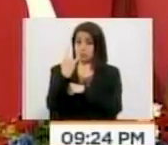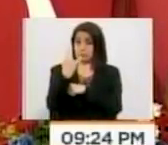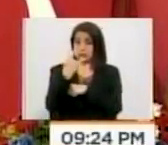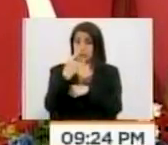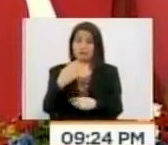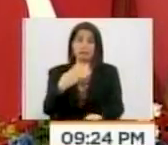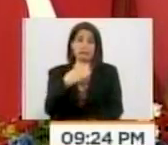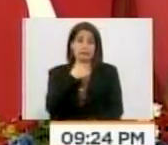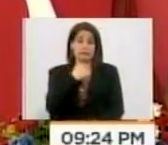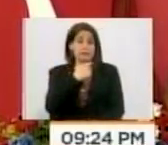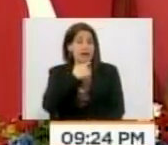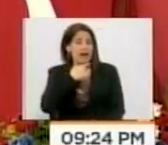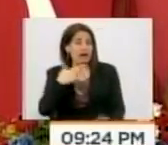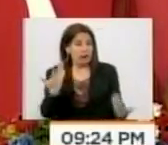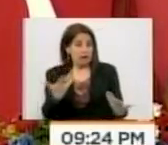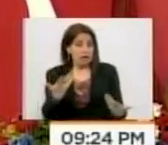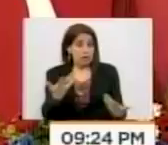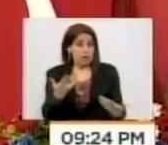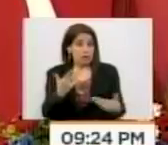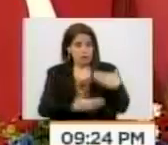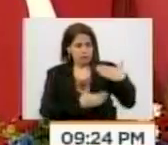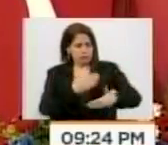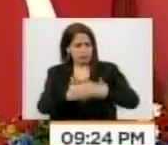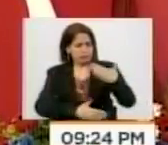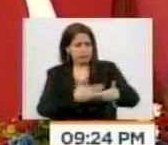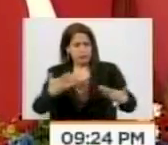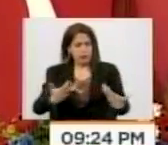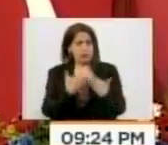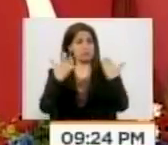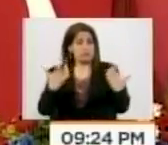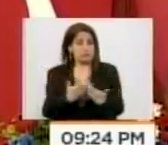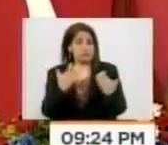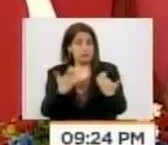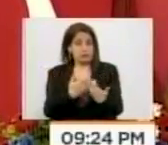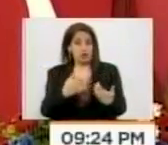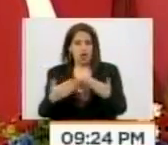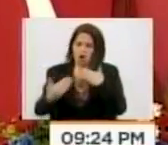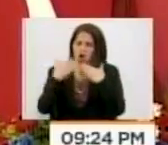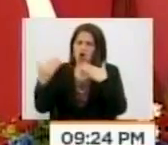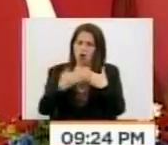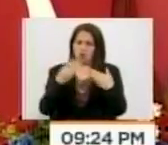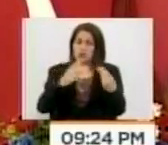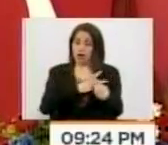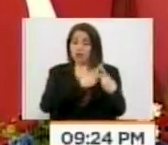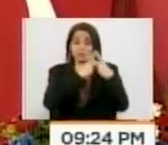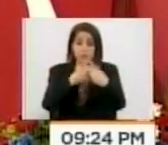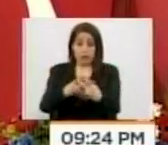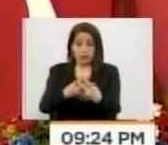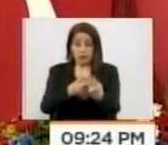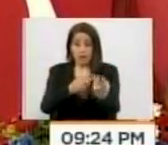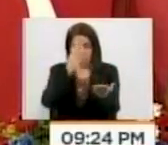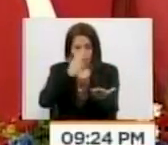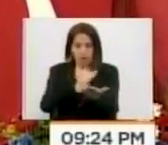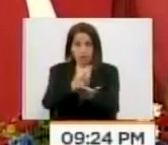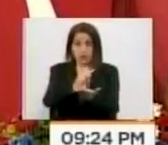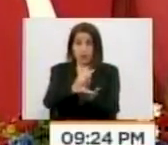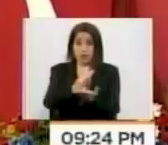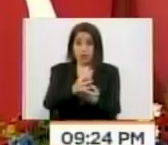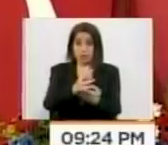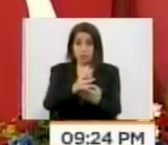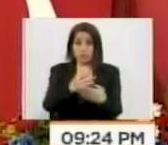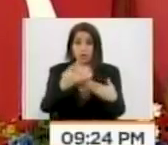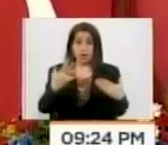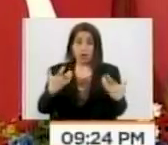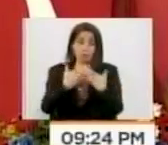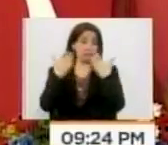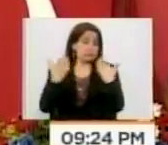cobardía en constante lucha contra la valentía y la lealtad, o al revés, la valentía y la lealtad en constante